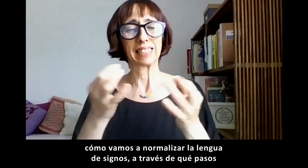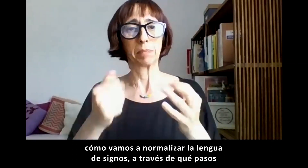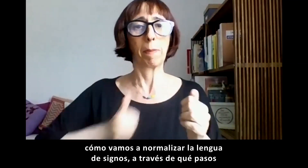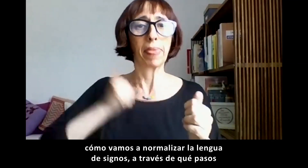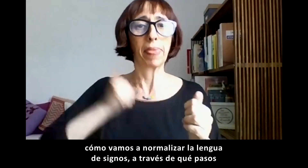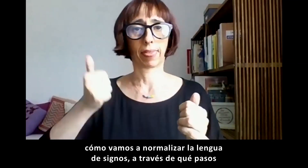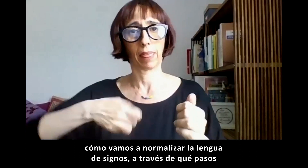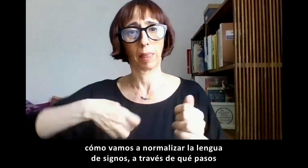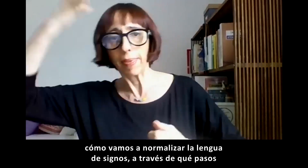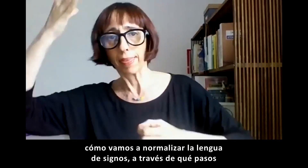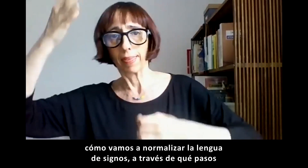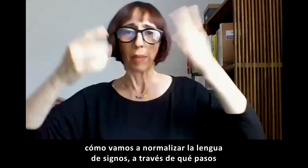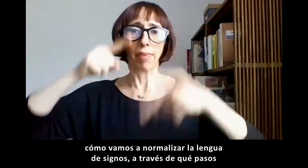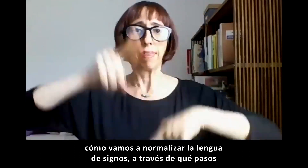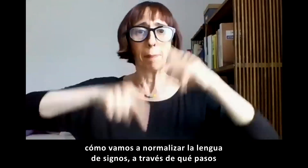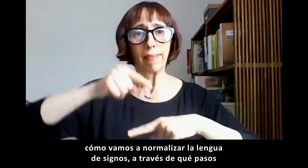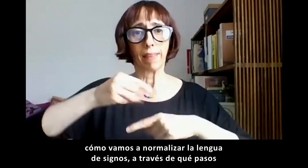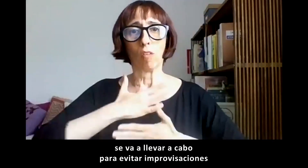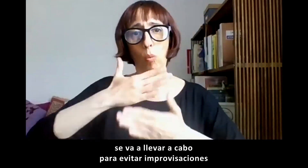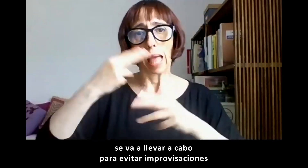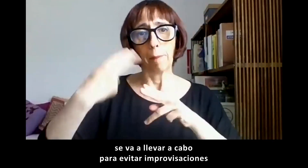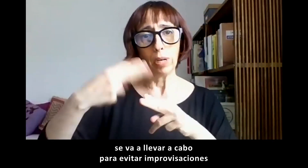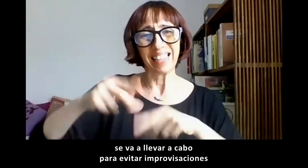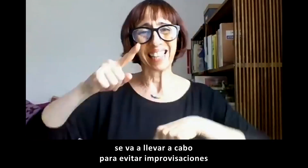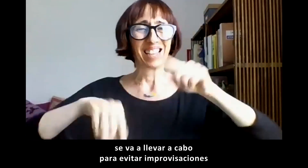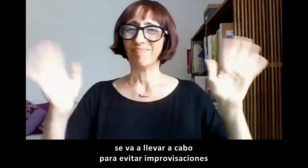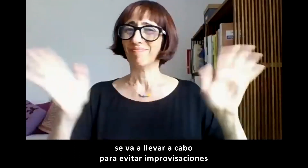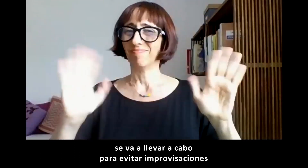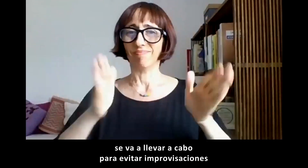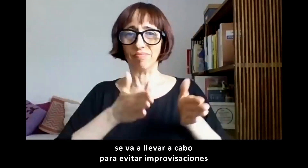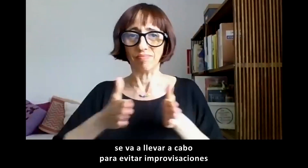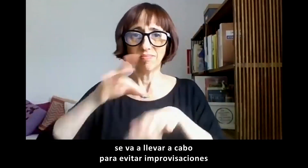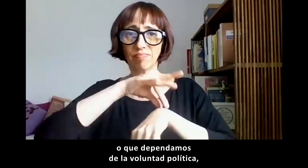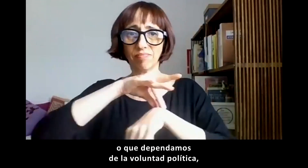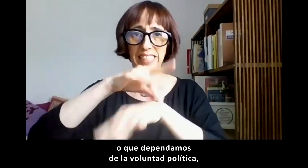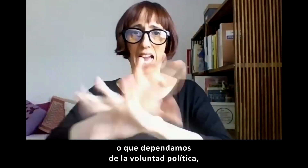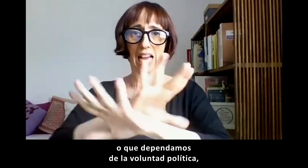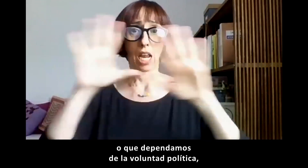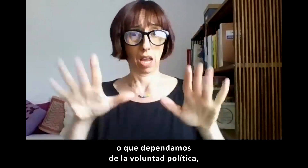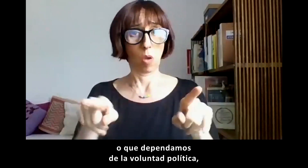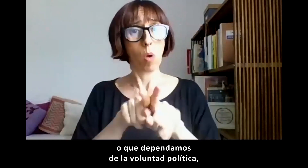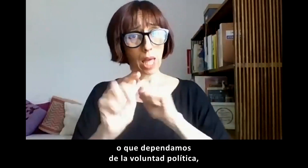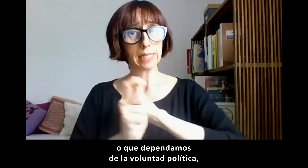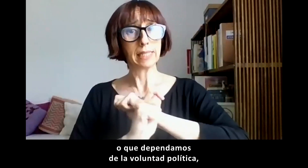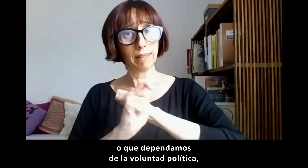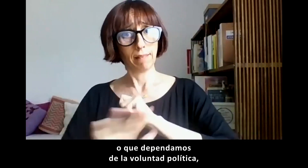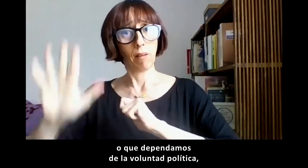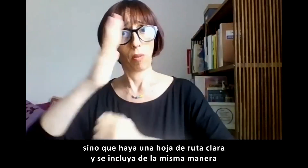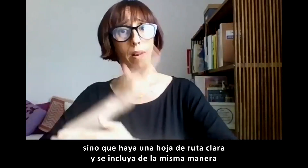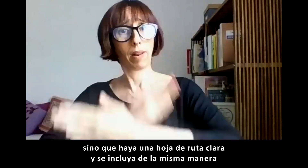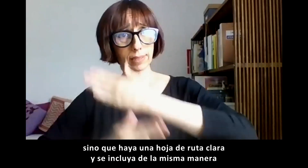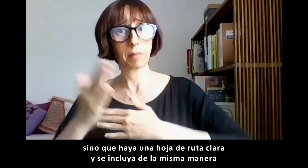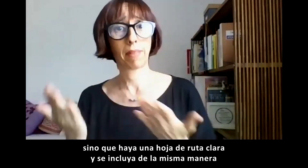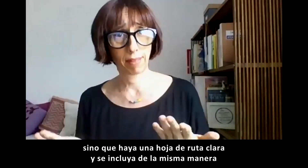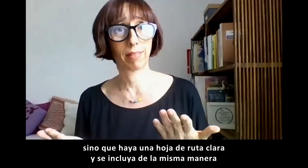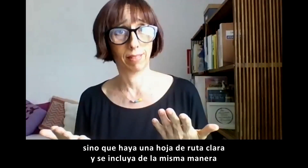qué pasos se va a llevar a cabo, para evitar improvisaciones o que dependamos de la voluntad política, sino que haya